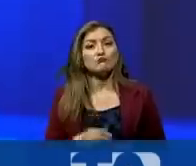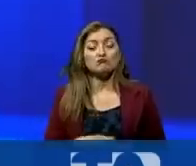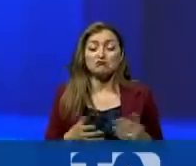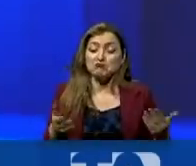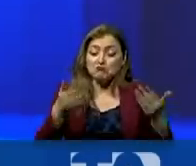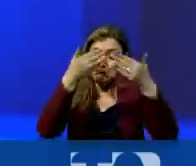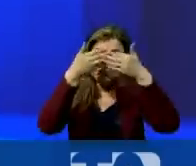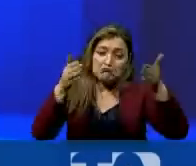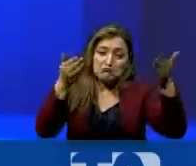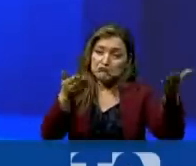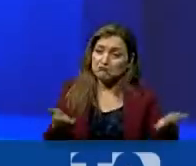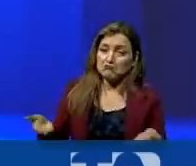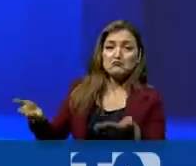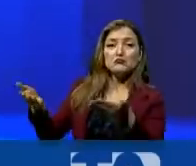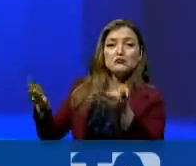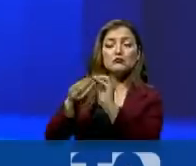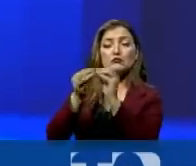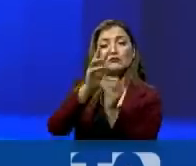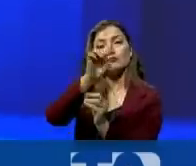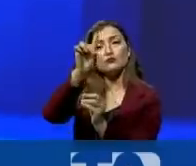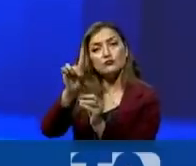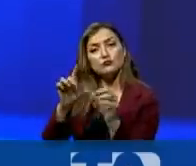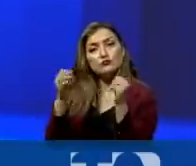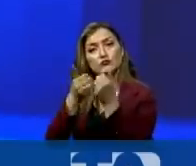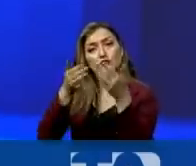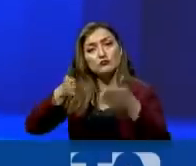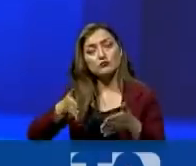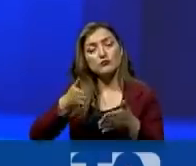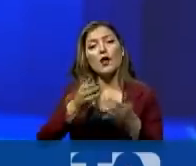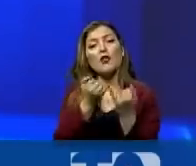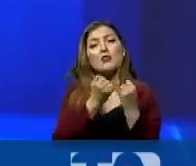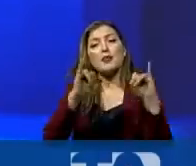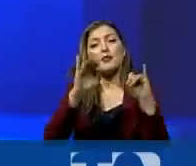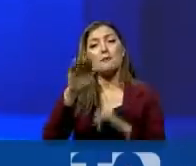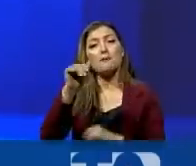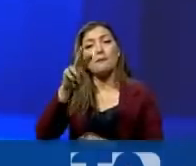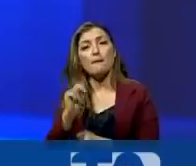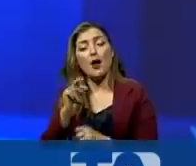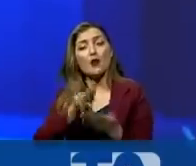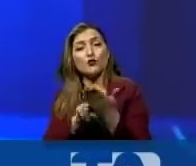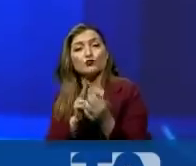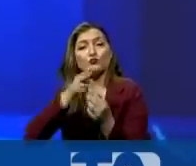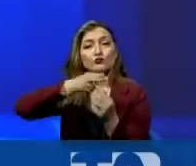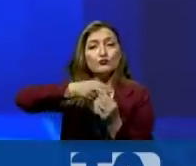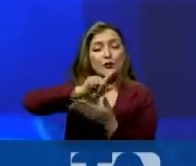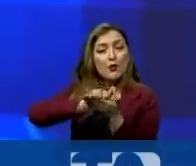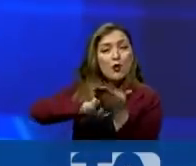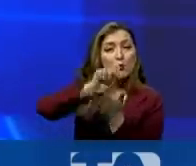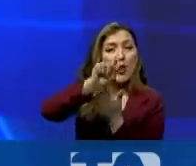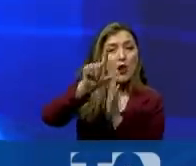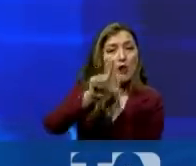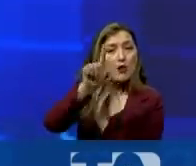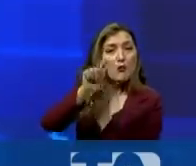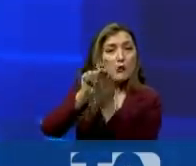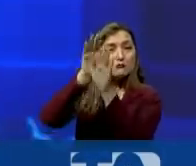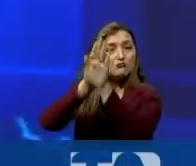brazos abiertos nuestro bloque con todos los del banc han estado en todas las sesiones en las que se aprobaron la ley del uso progresivo